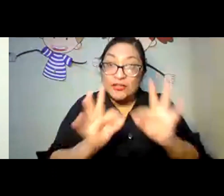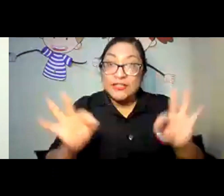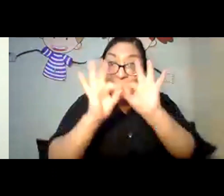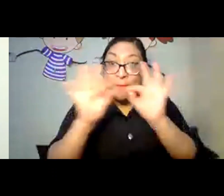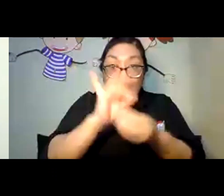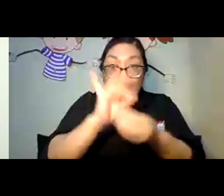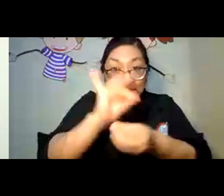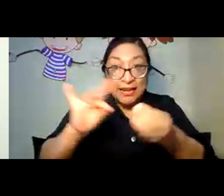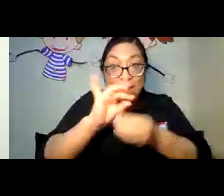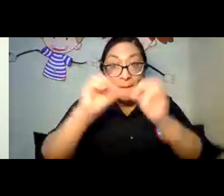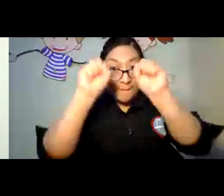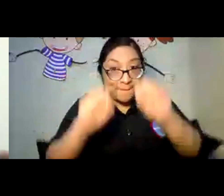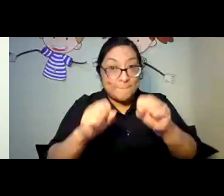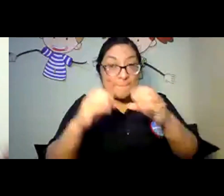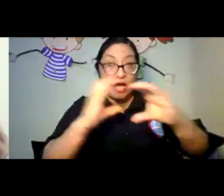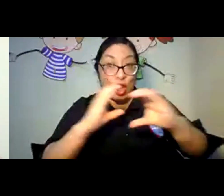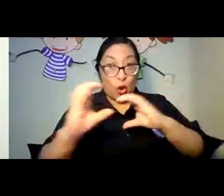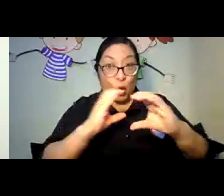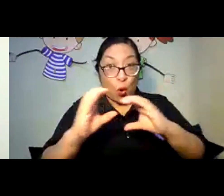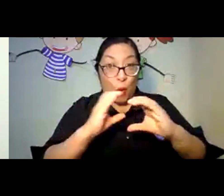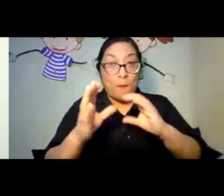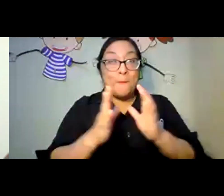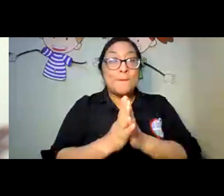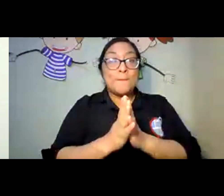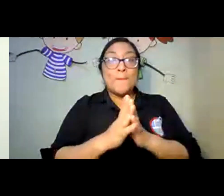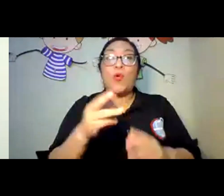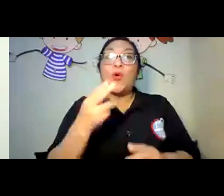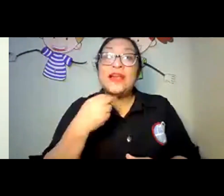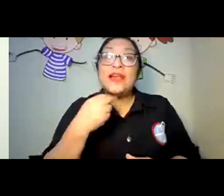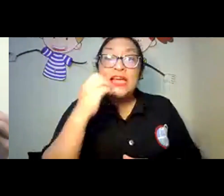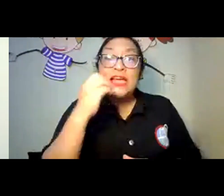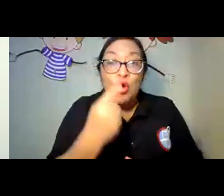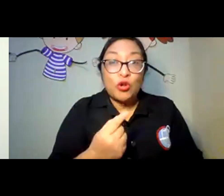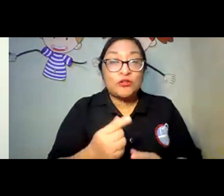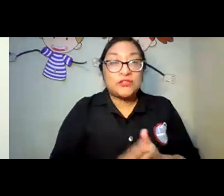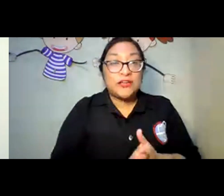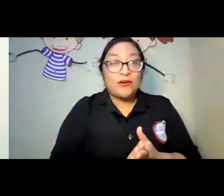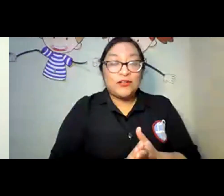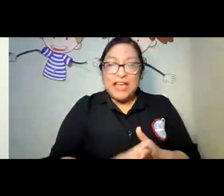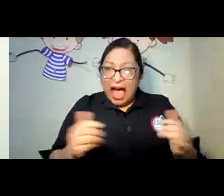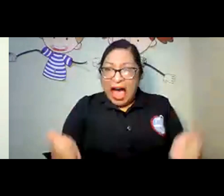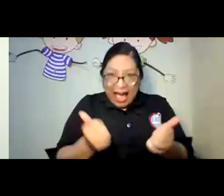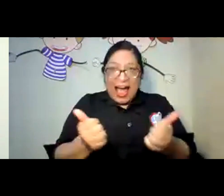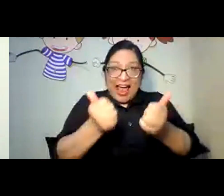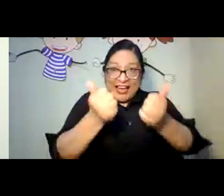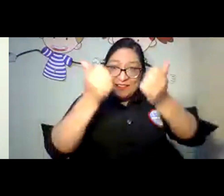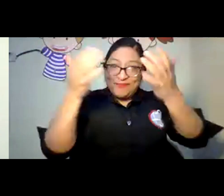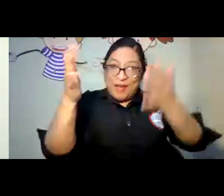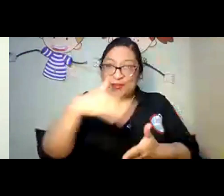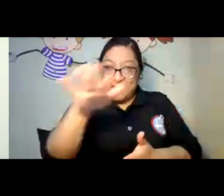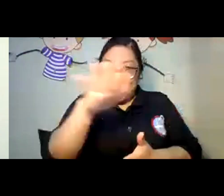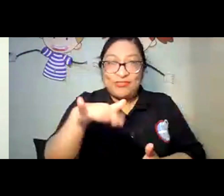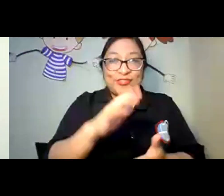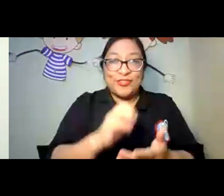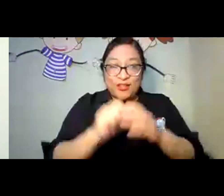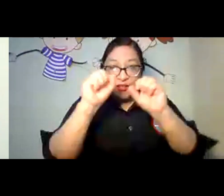comunicar dentro de sus hogares de una manera correcta con sus hijos. Entonces, les animamos a todos para que también